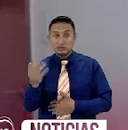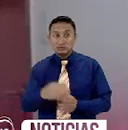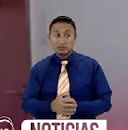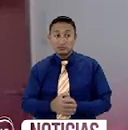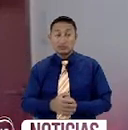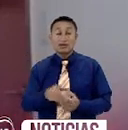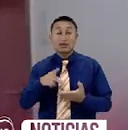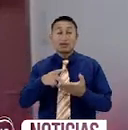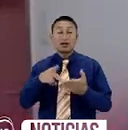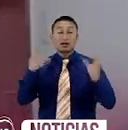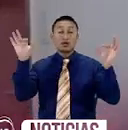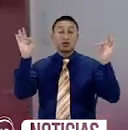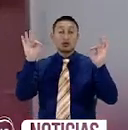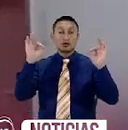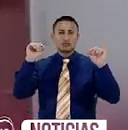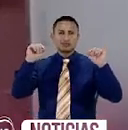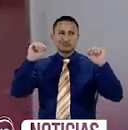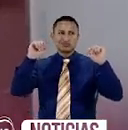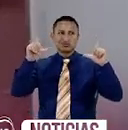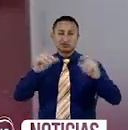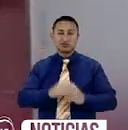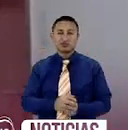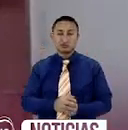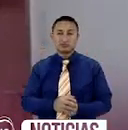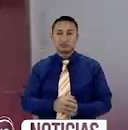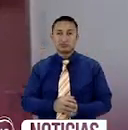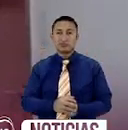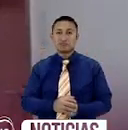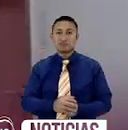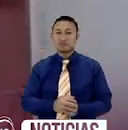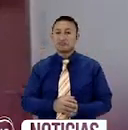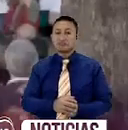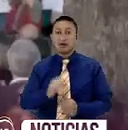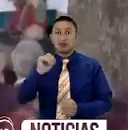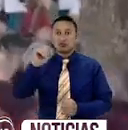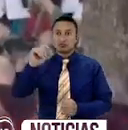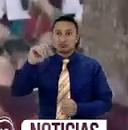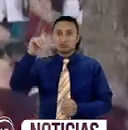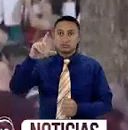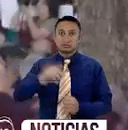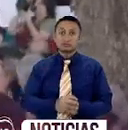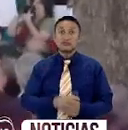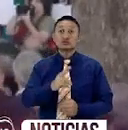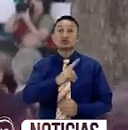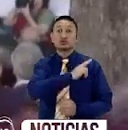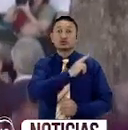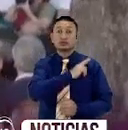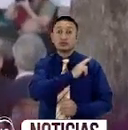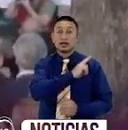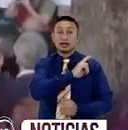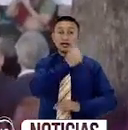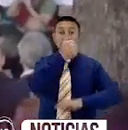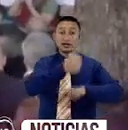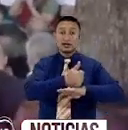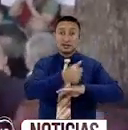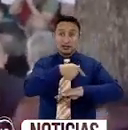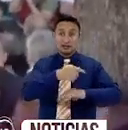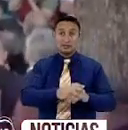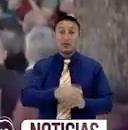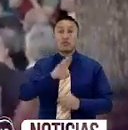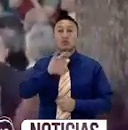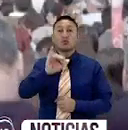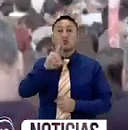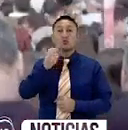luz que se han incrementado un montón 100% 200 la universidad de Buenos Aires una de las más